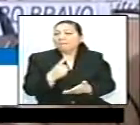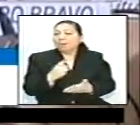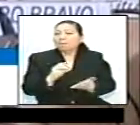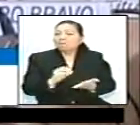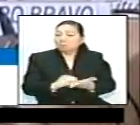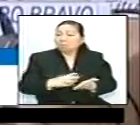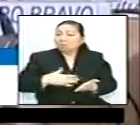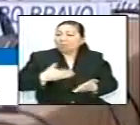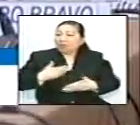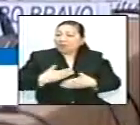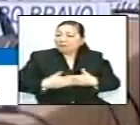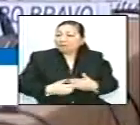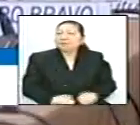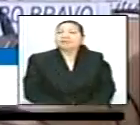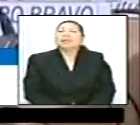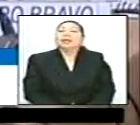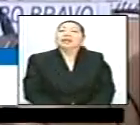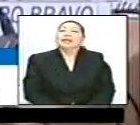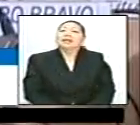avanzar.